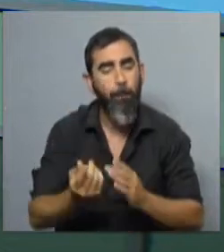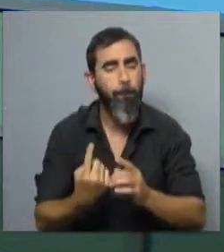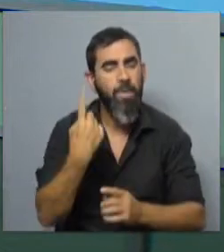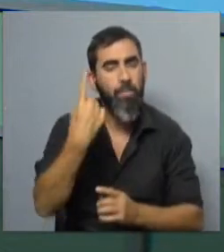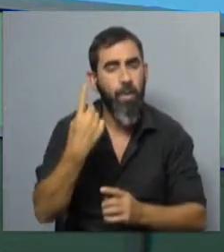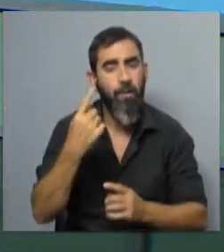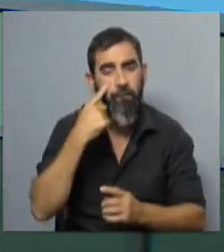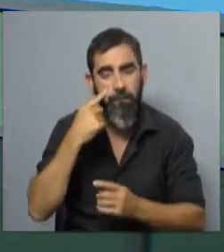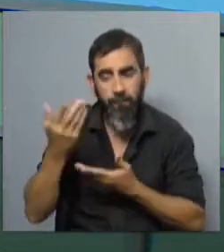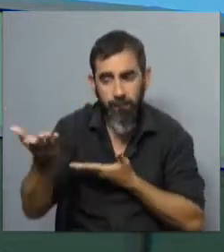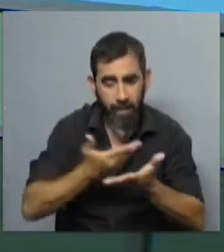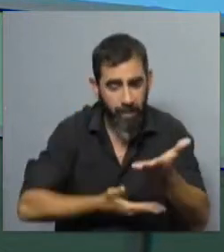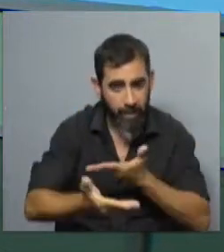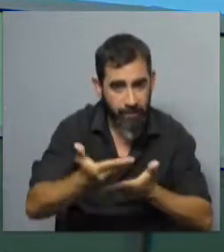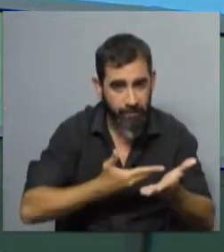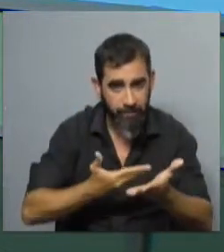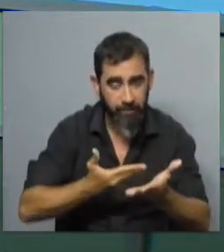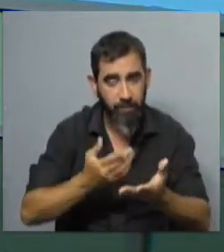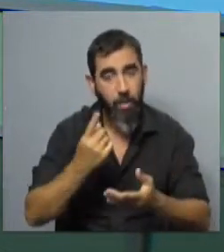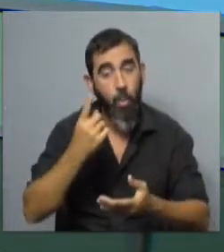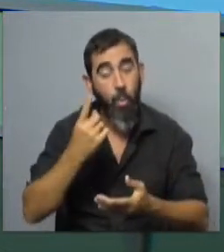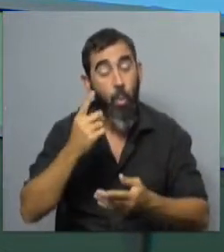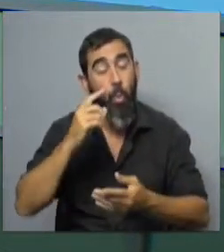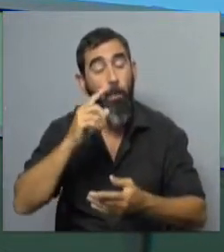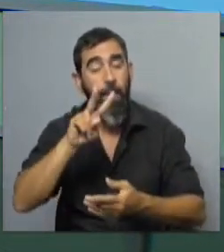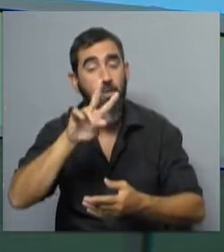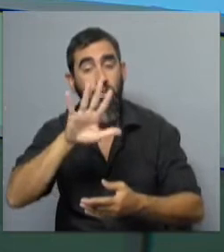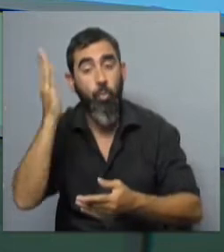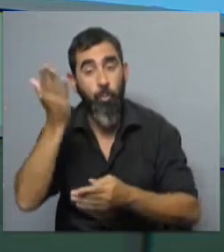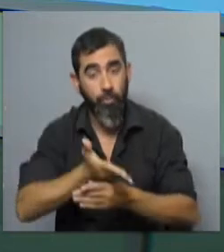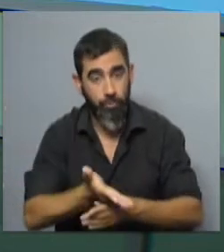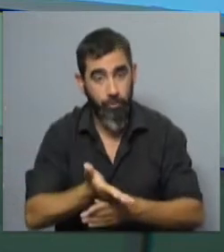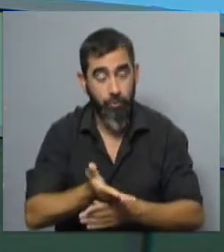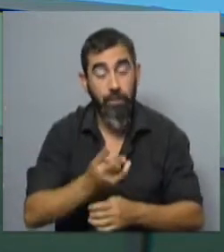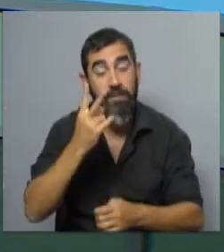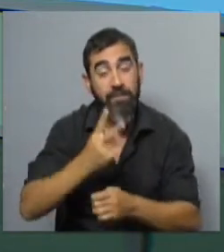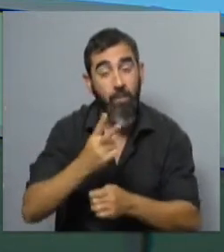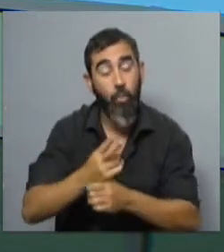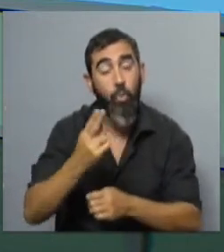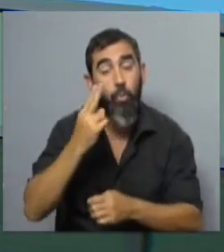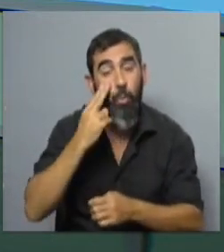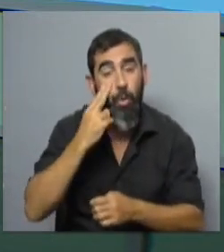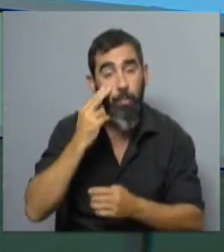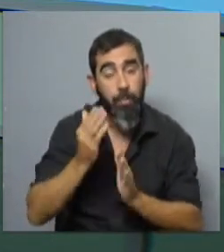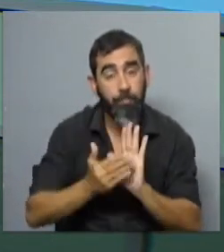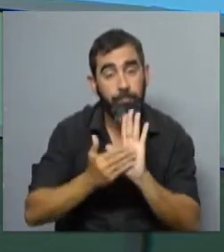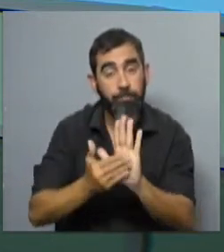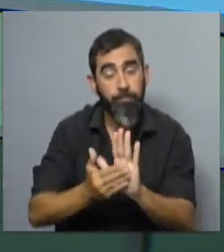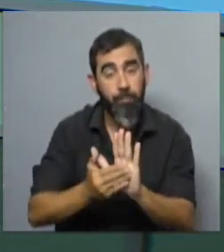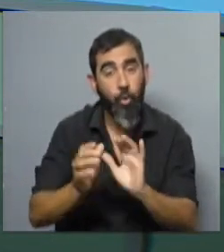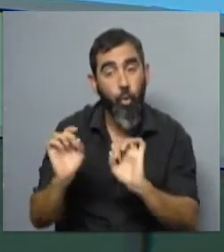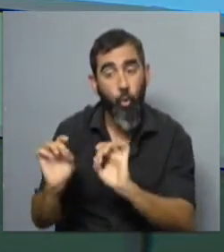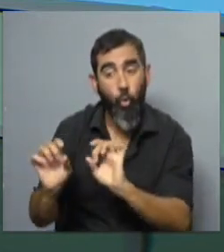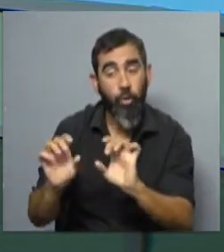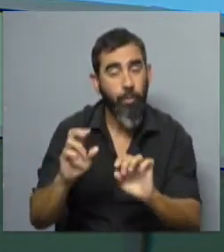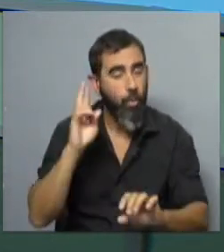problemas de convivencia que representan una de cada cuatro denuncias, al tiempo que el segundo problema presente es la